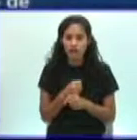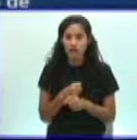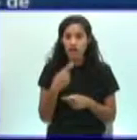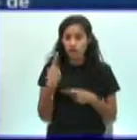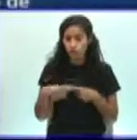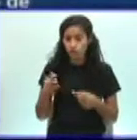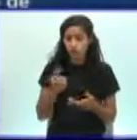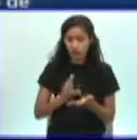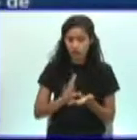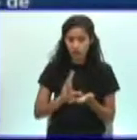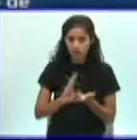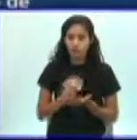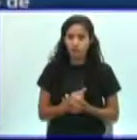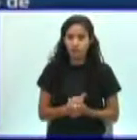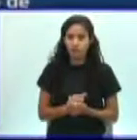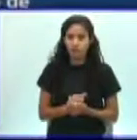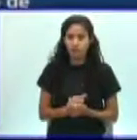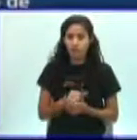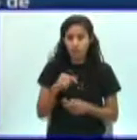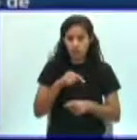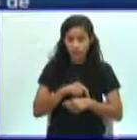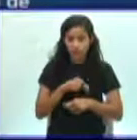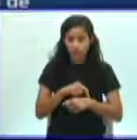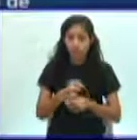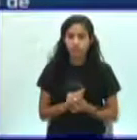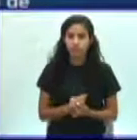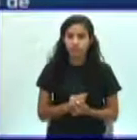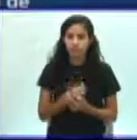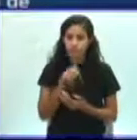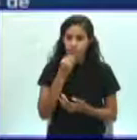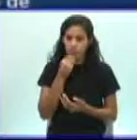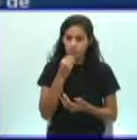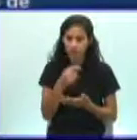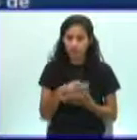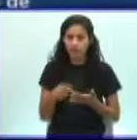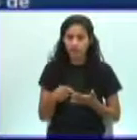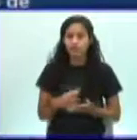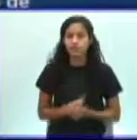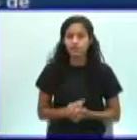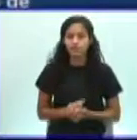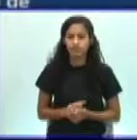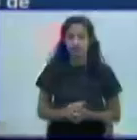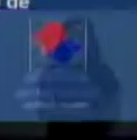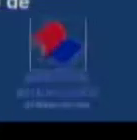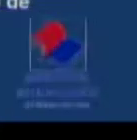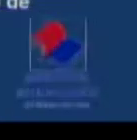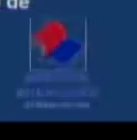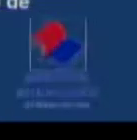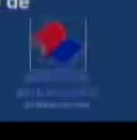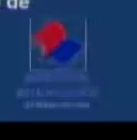libro de texto. Les voy a dar un tiempo para que escriban.